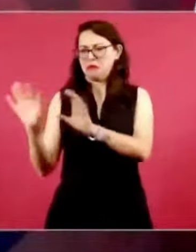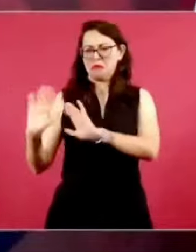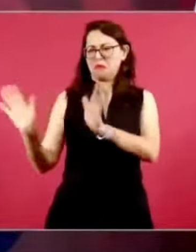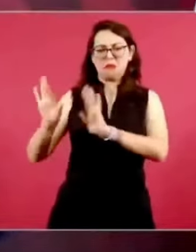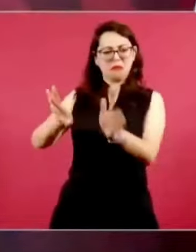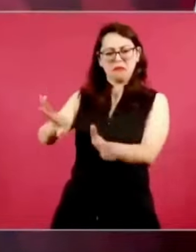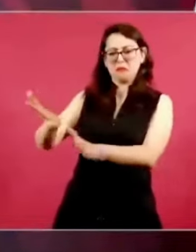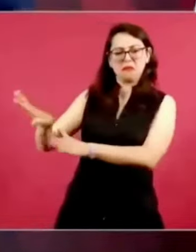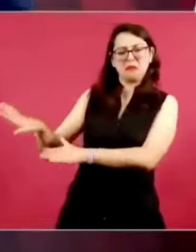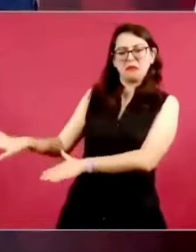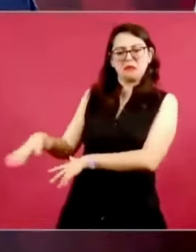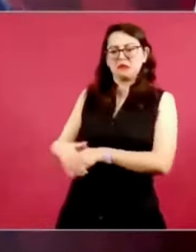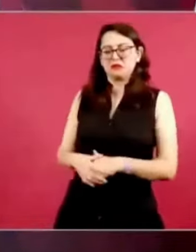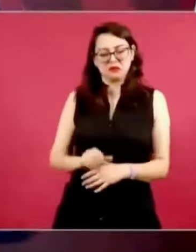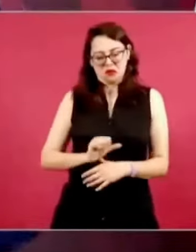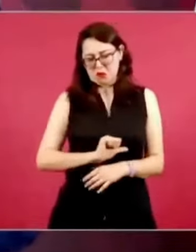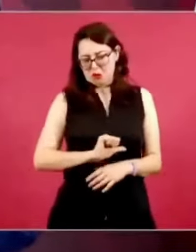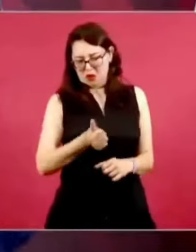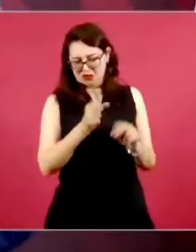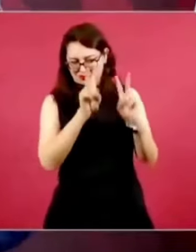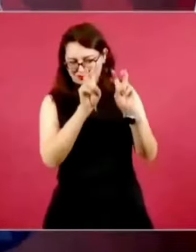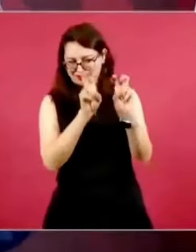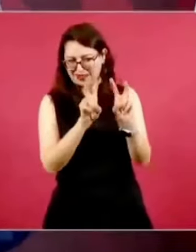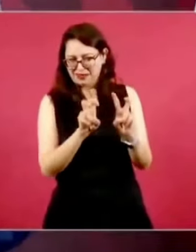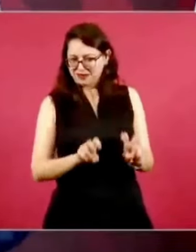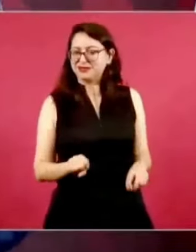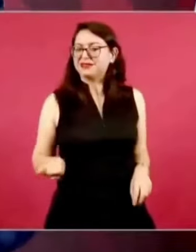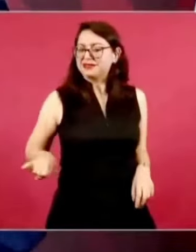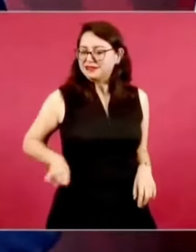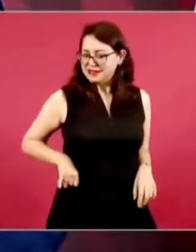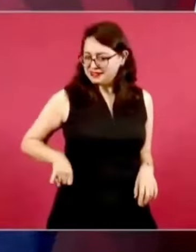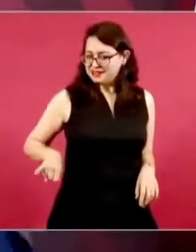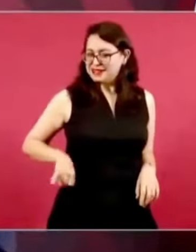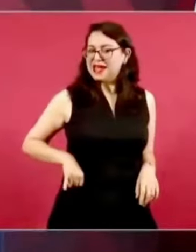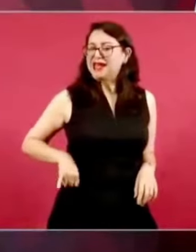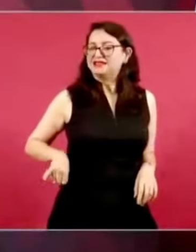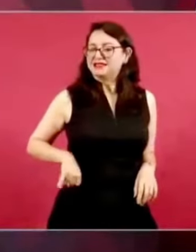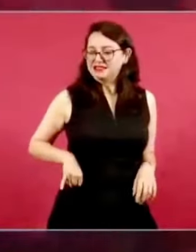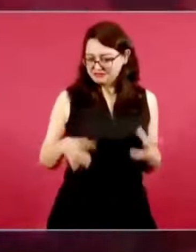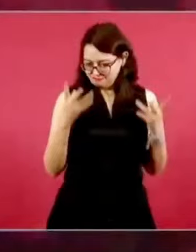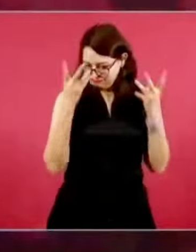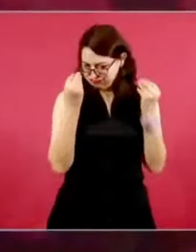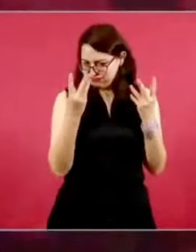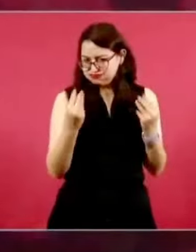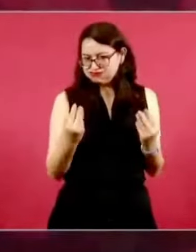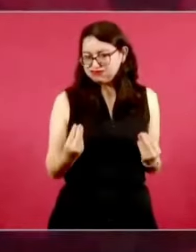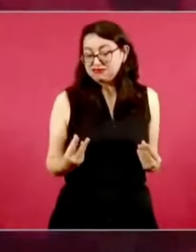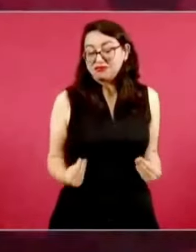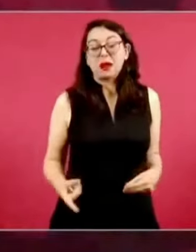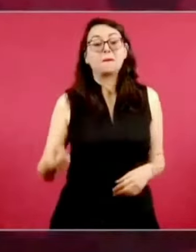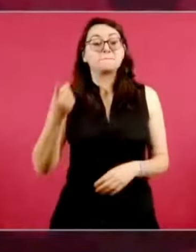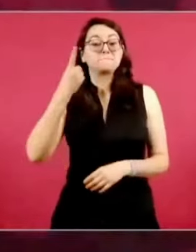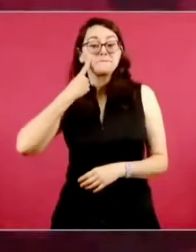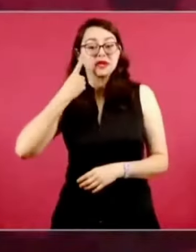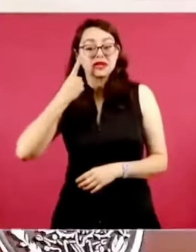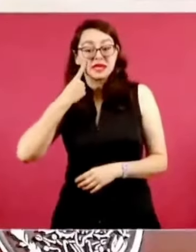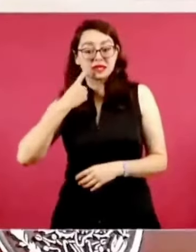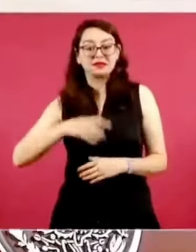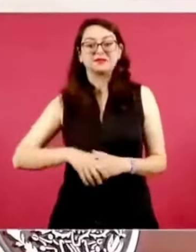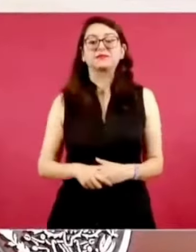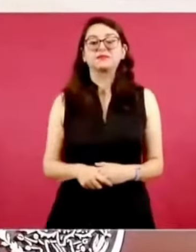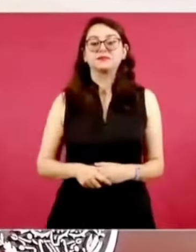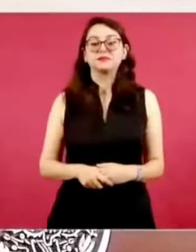electoral muchísimas les voy a contar algo en efecto